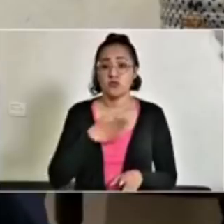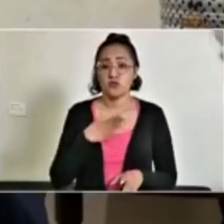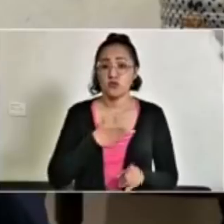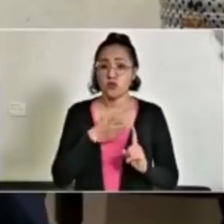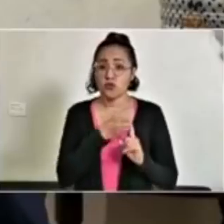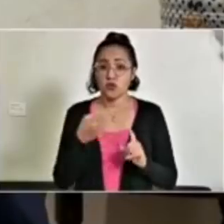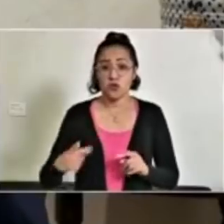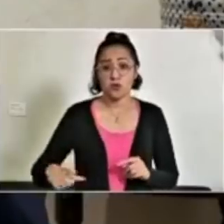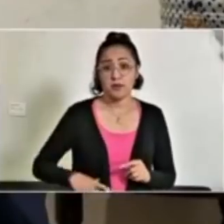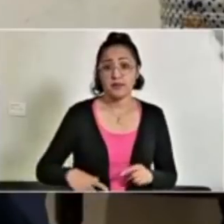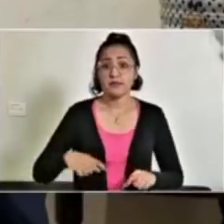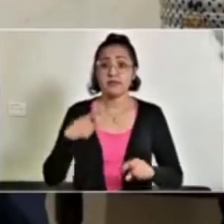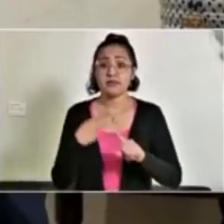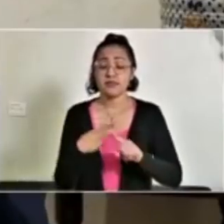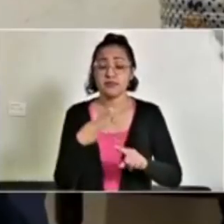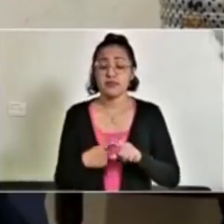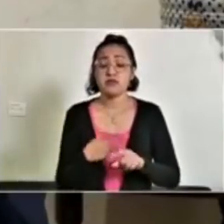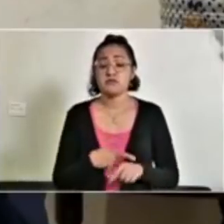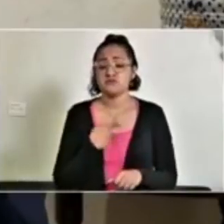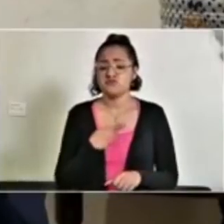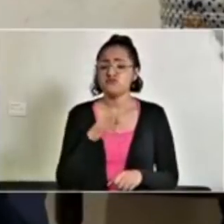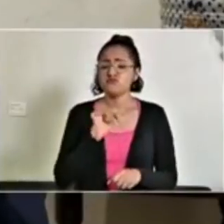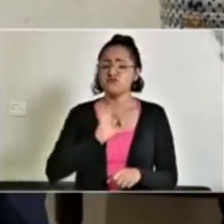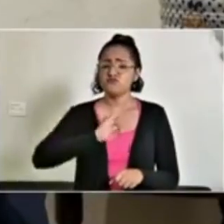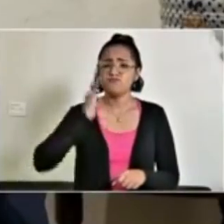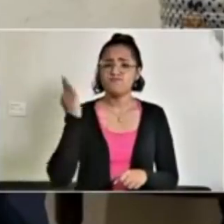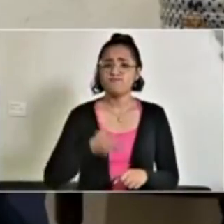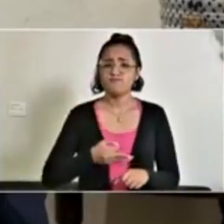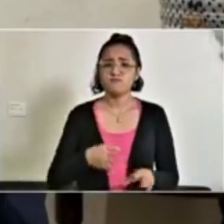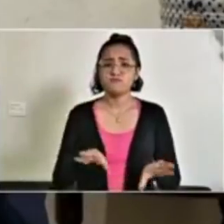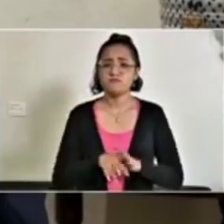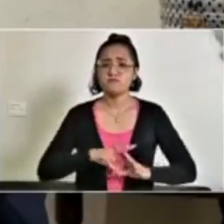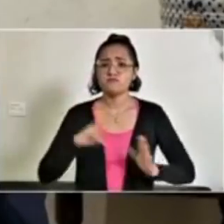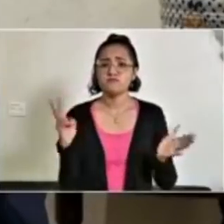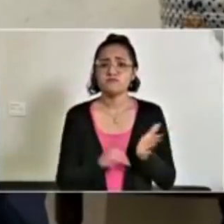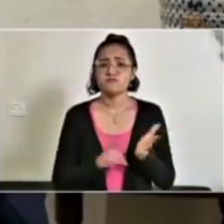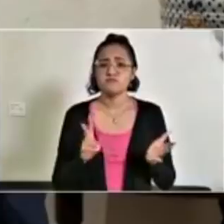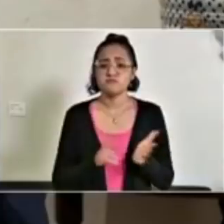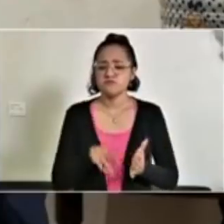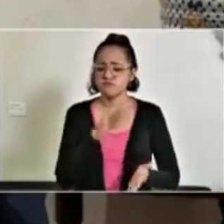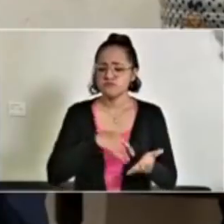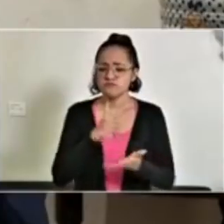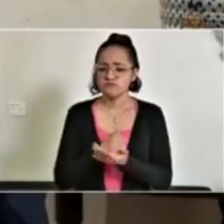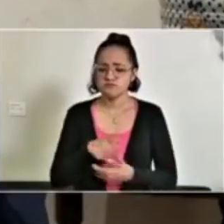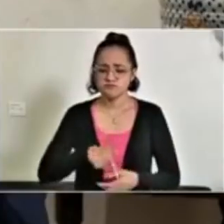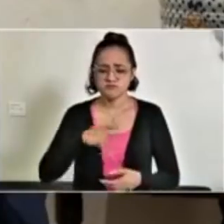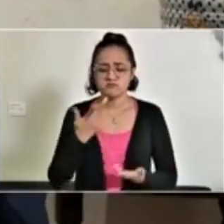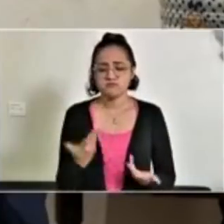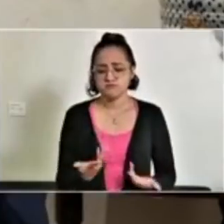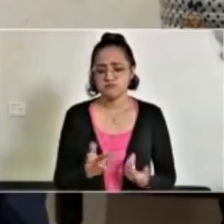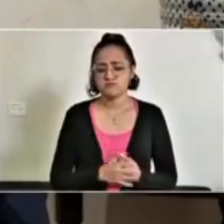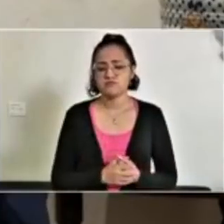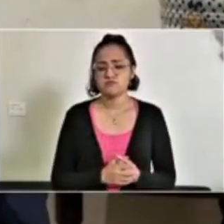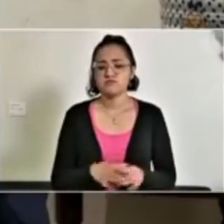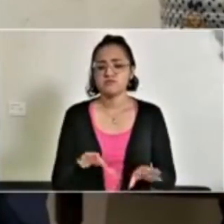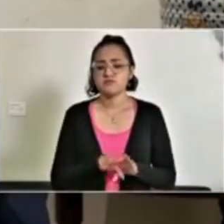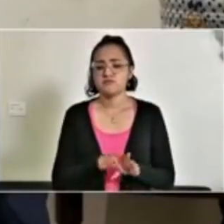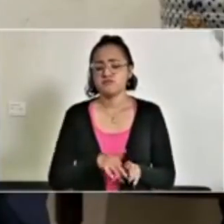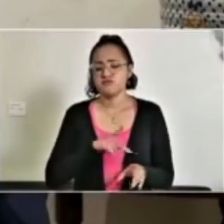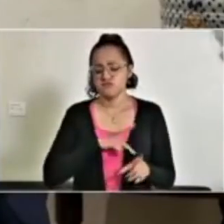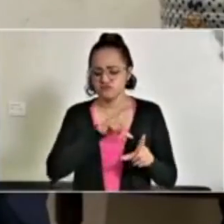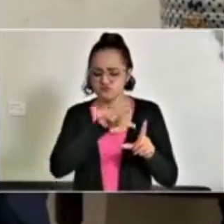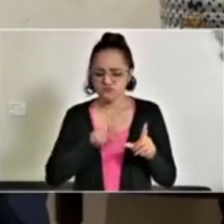quienes confirmemos los valores ciudadanos los valores patrios